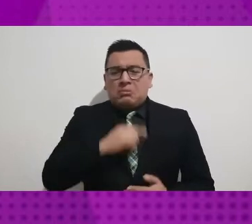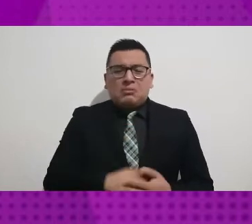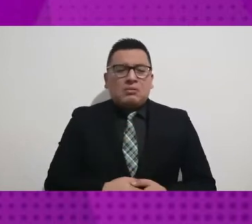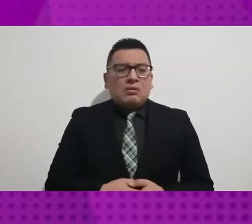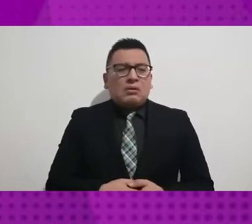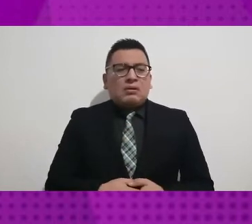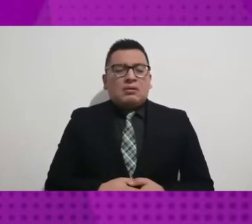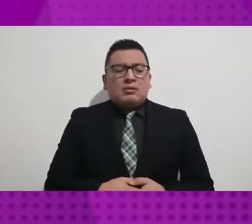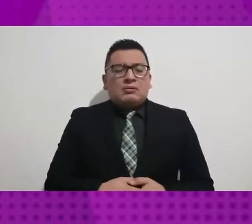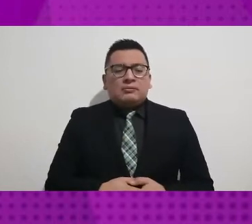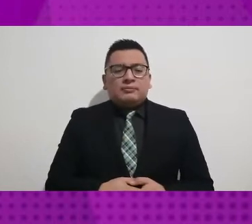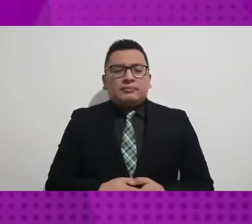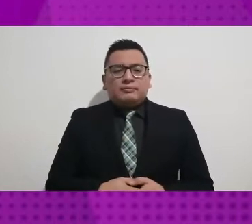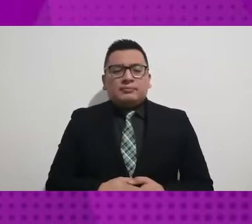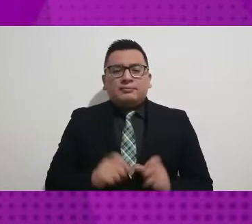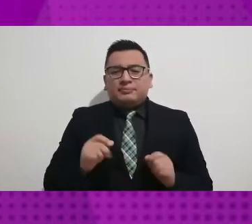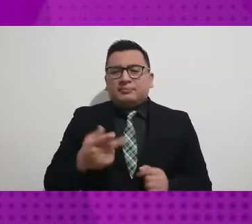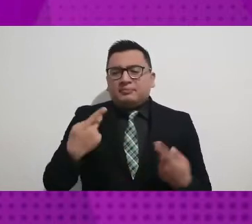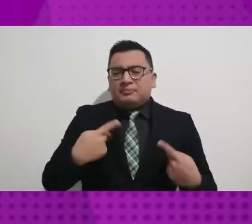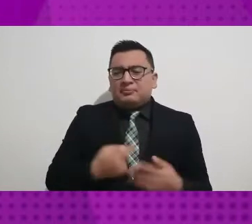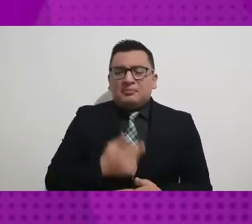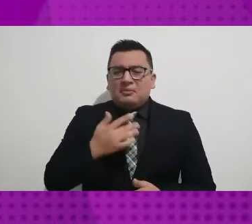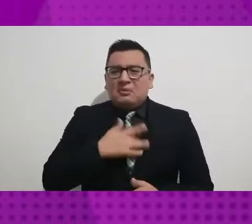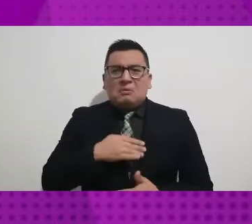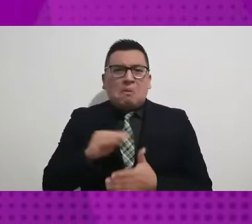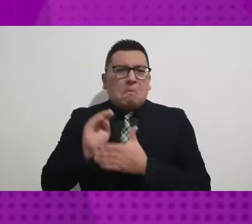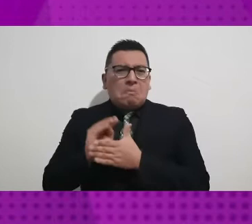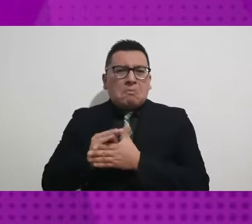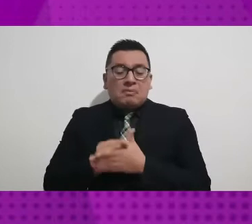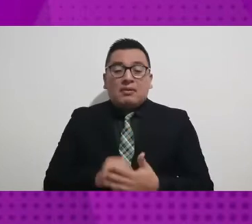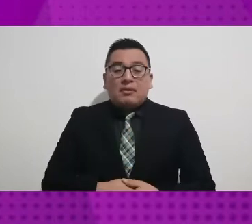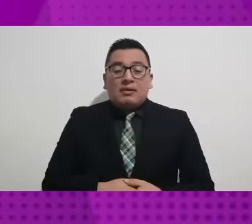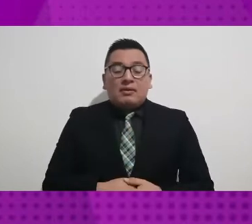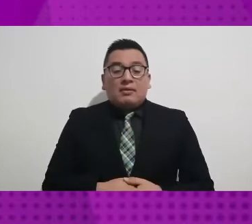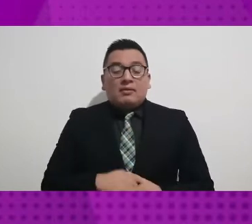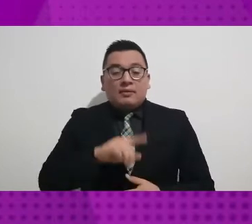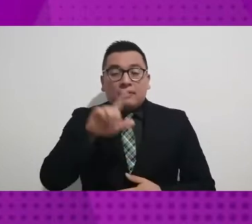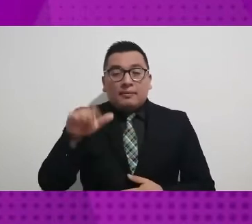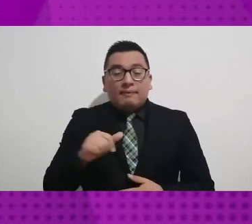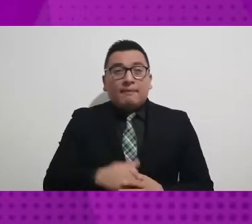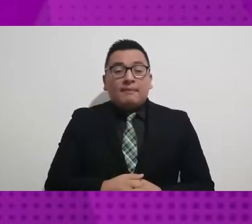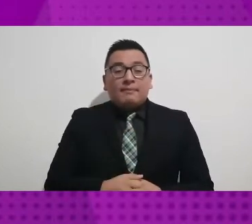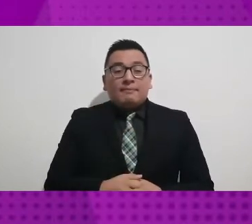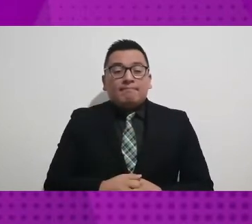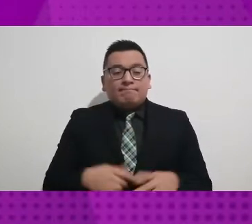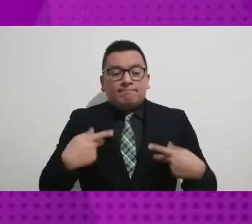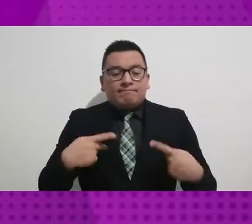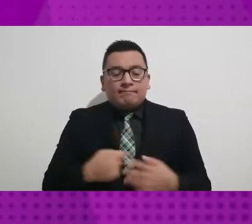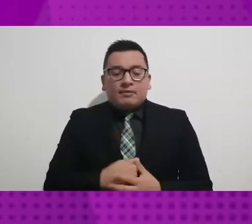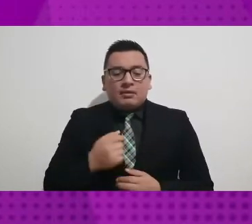decir, que no había una regulación ni ninguna previsión, era indiferente la Constitución. Pasamos